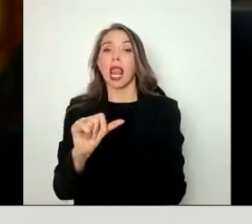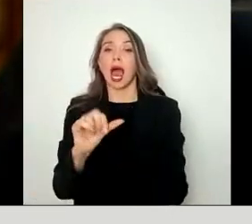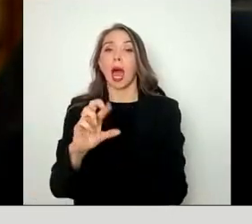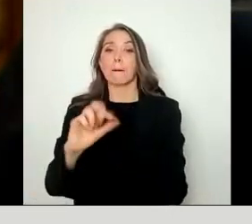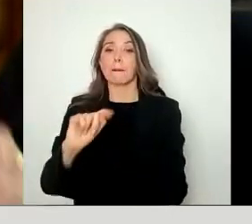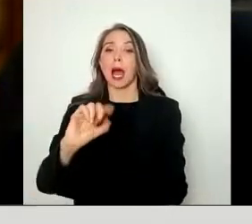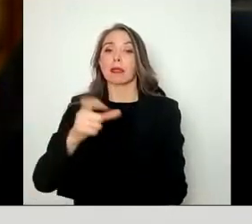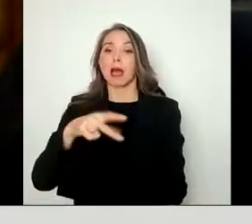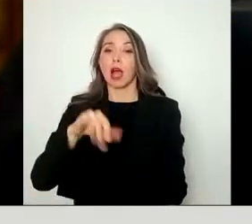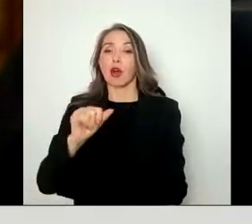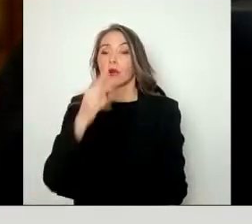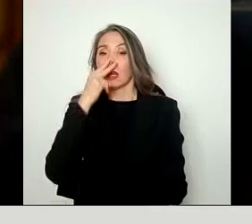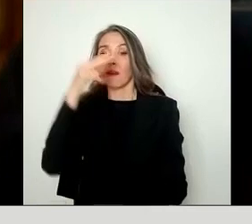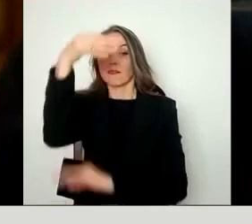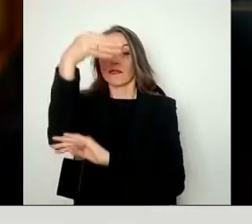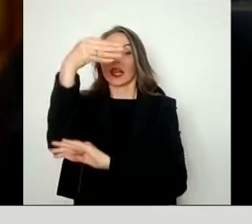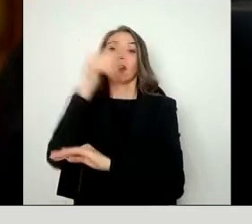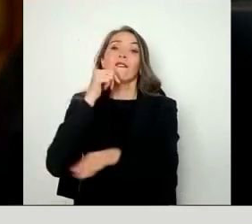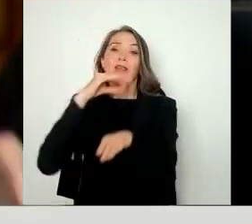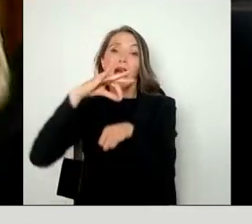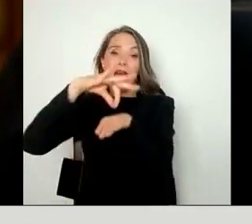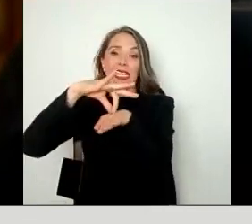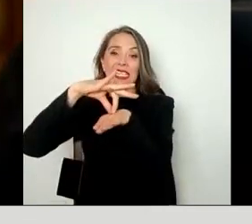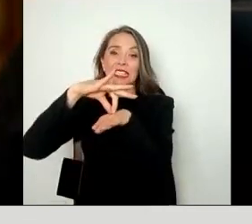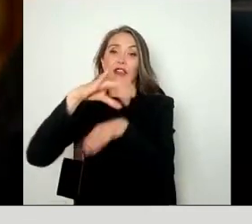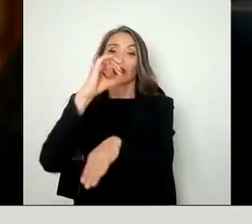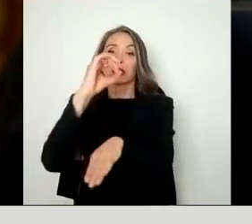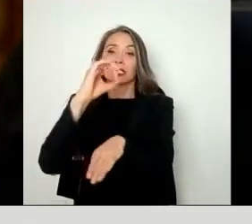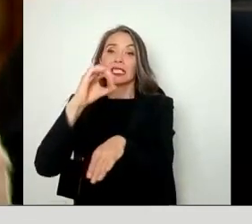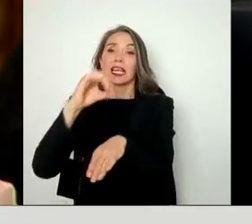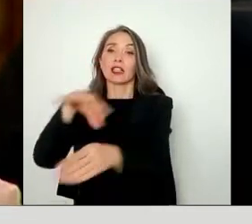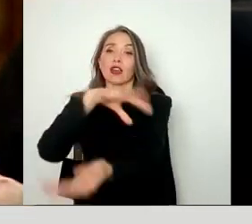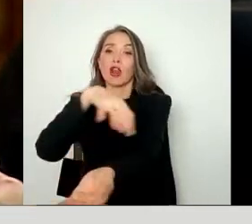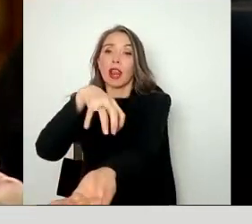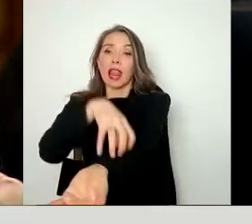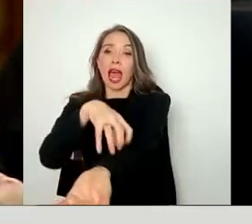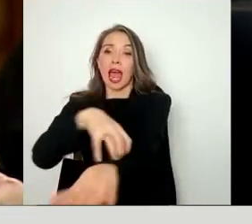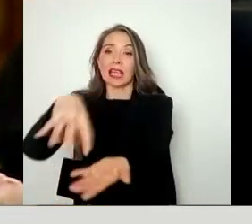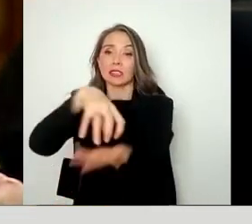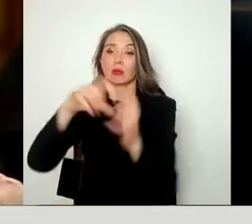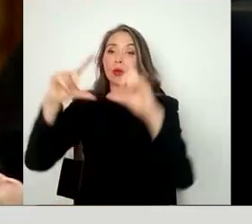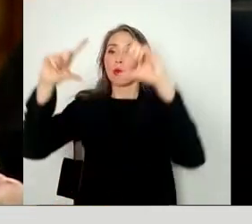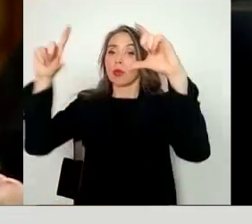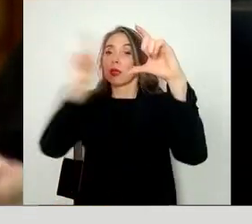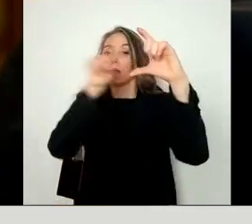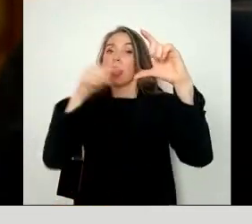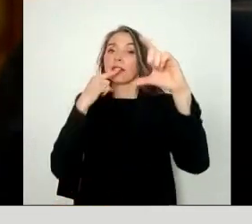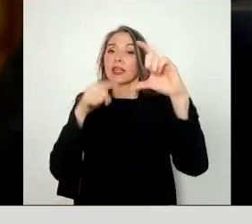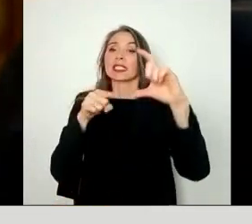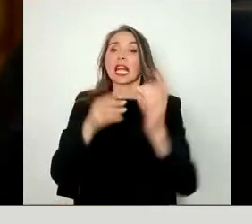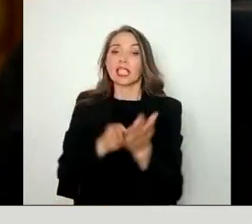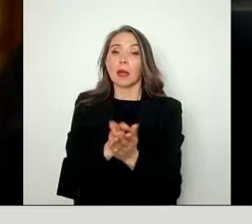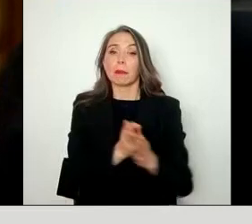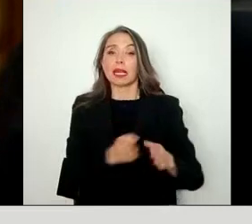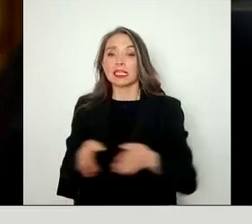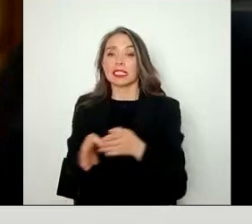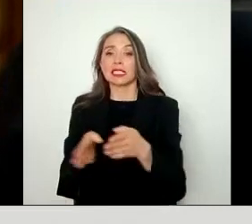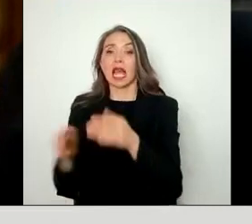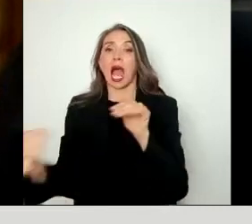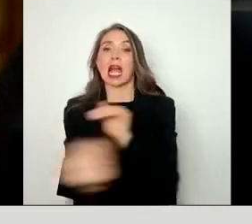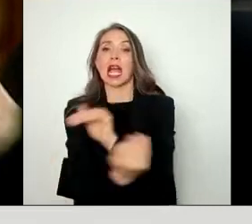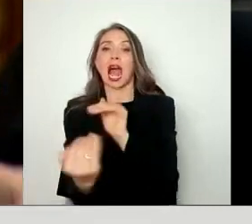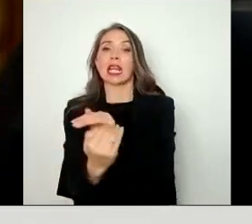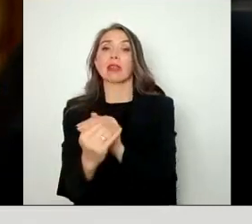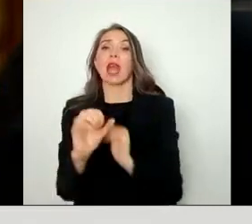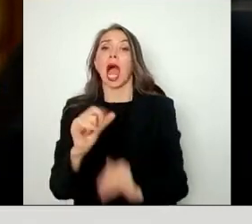un hito cero a la altura de nuestra ciudad donde se indique el inicio de la carretera austral pero también el inicio de